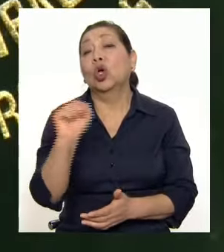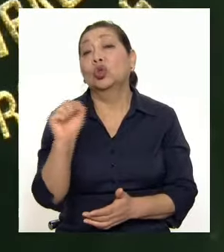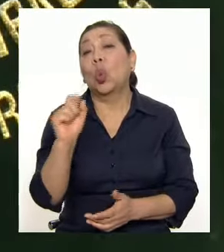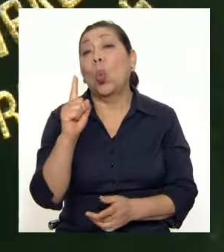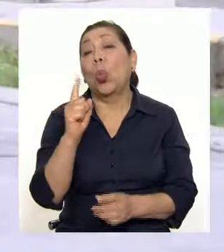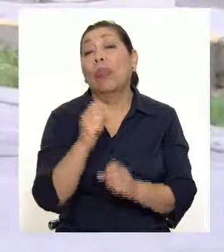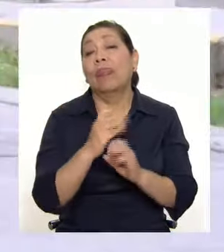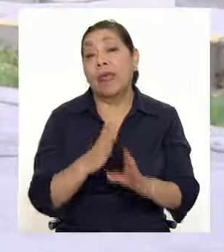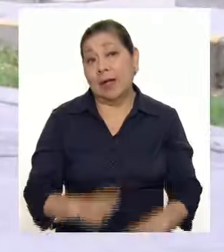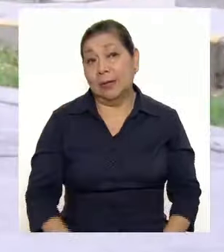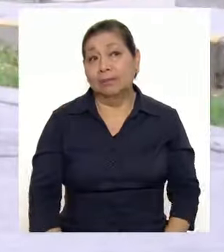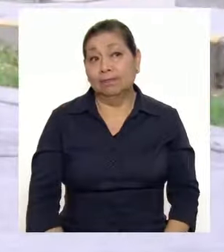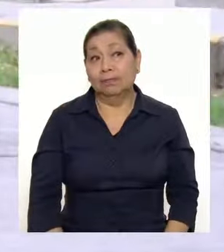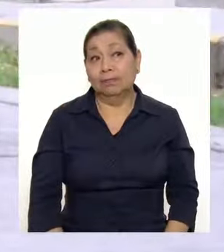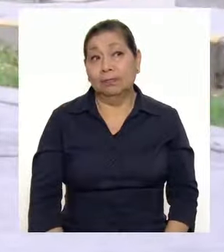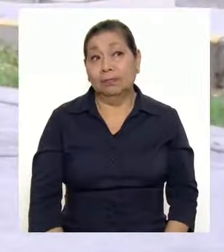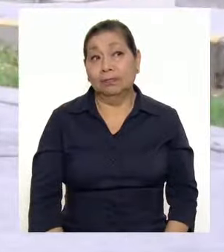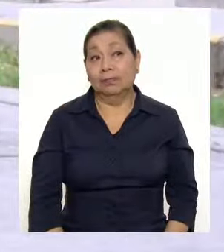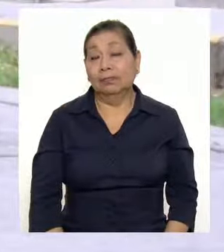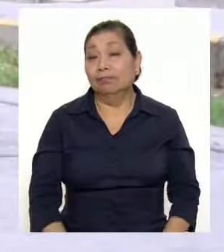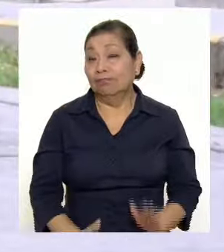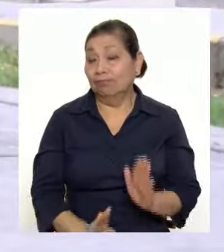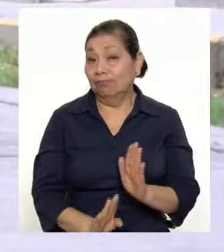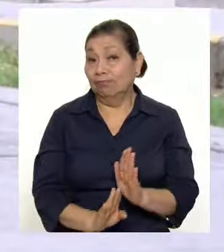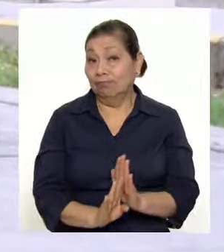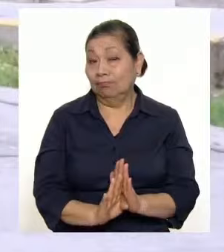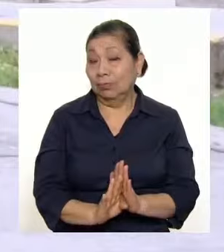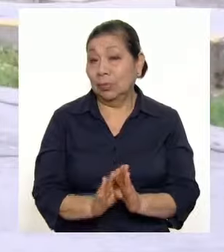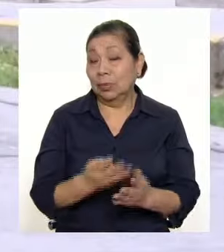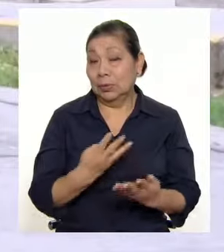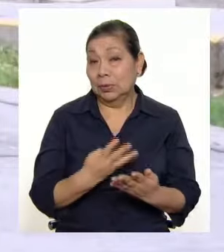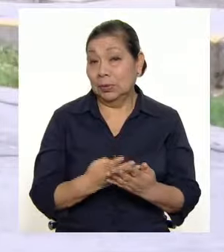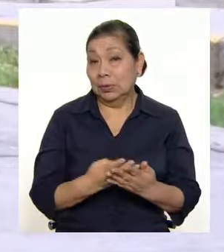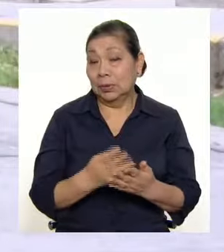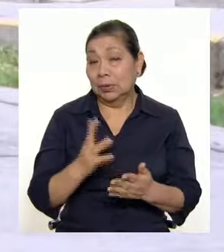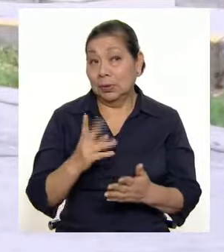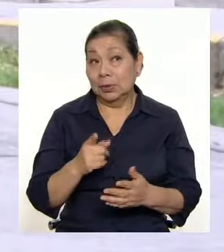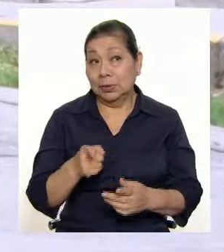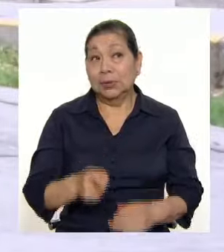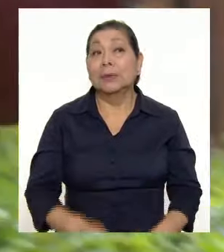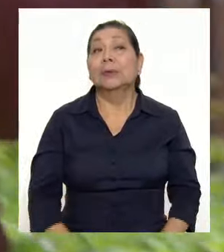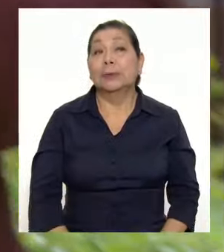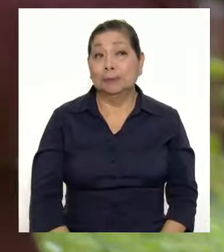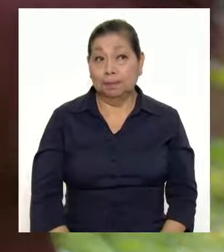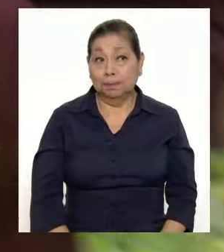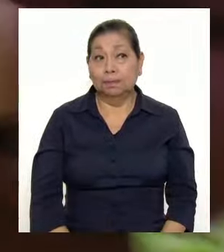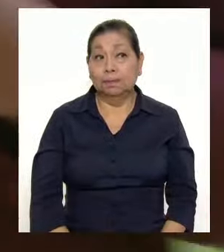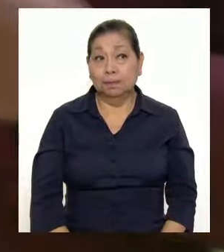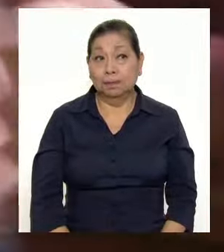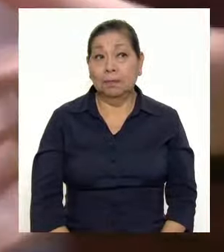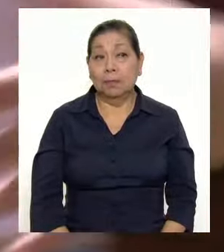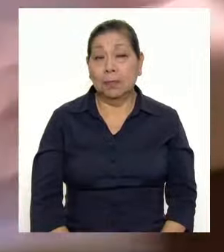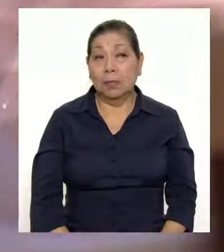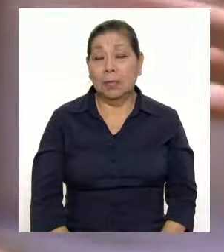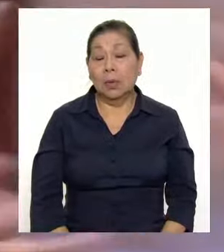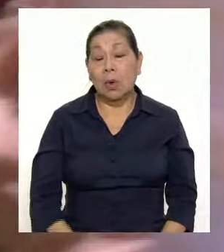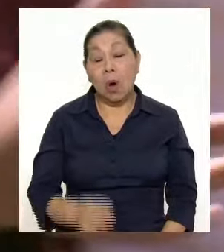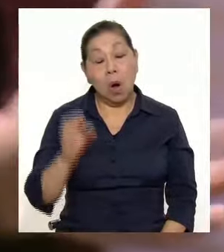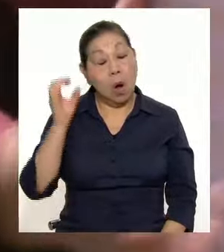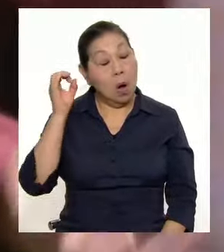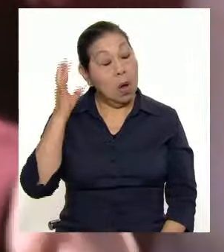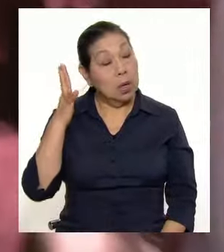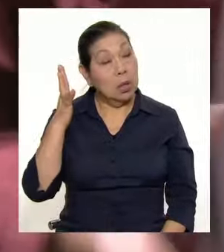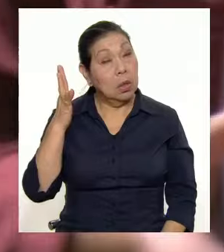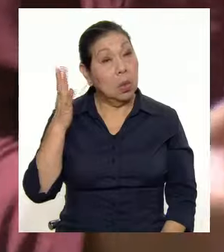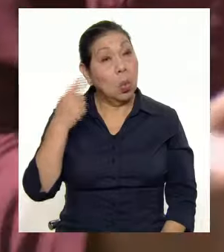soles diarios. Un peruano emprendedor que cayó en manos de la delincuencia. Una pesadilla que